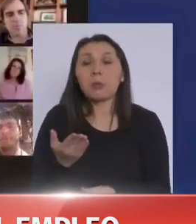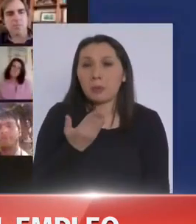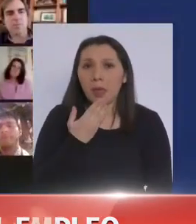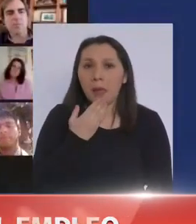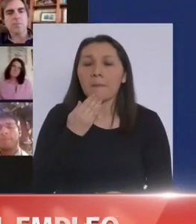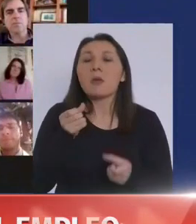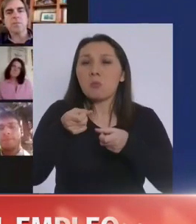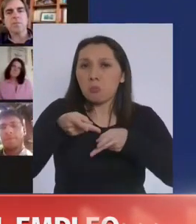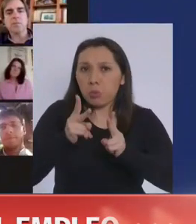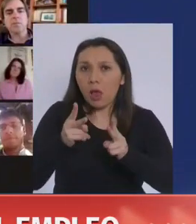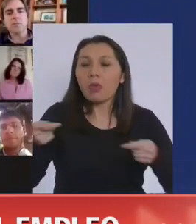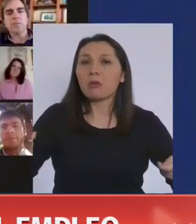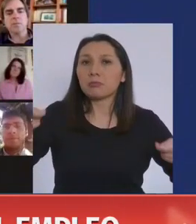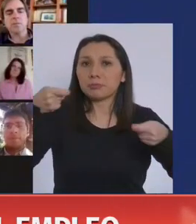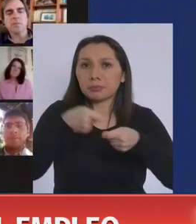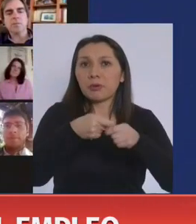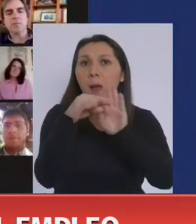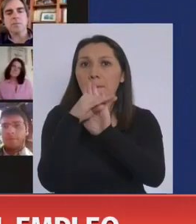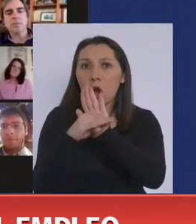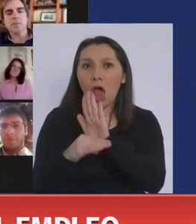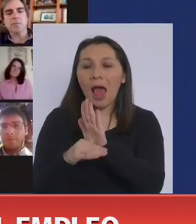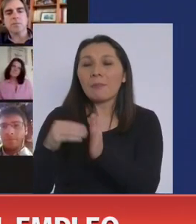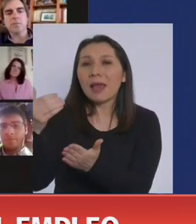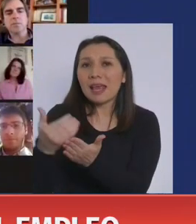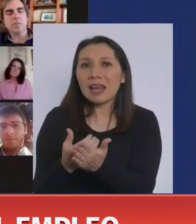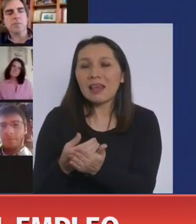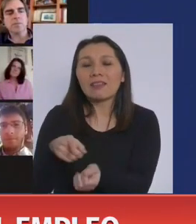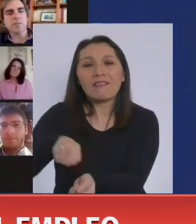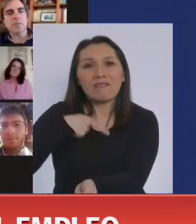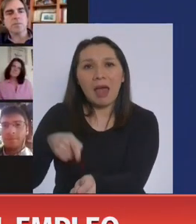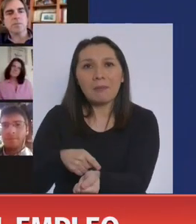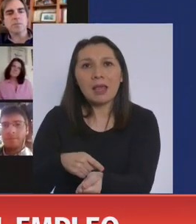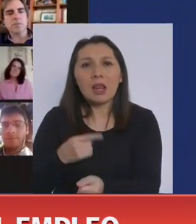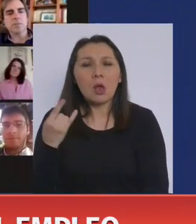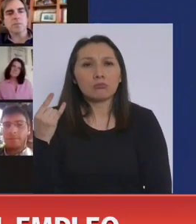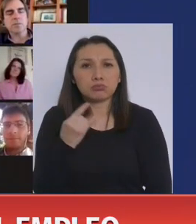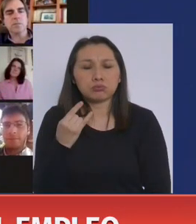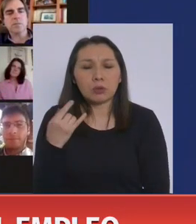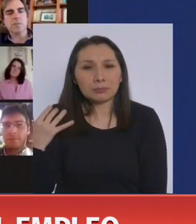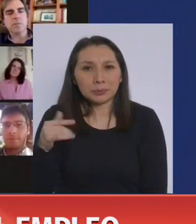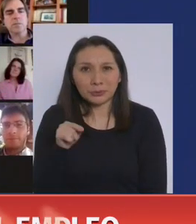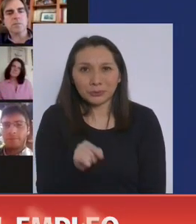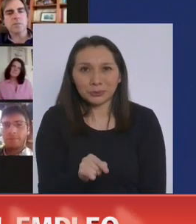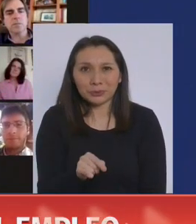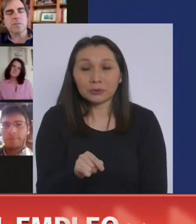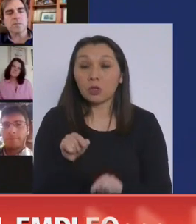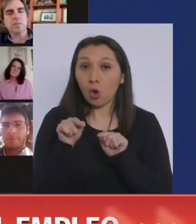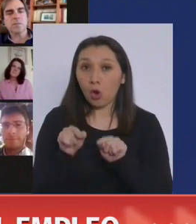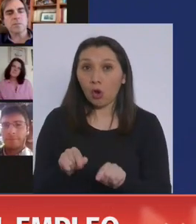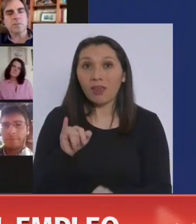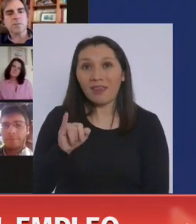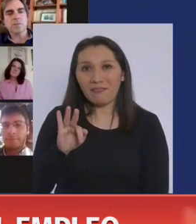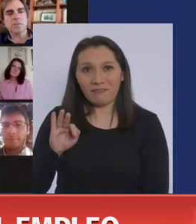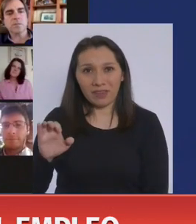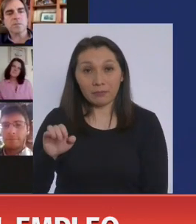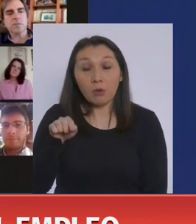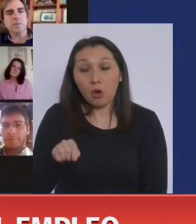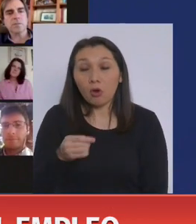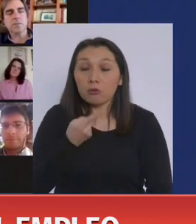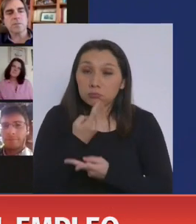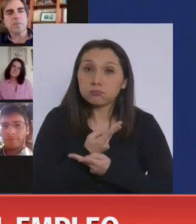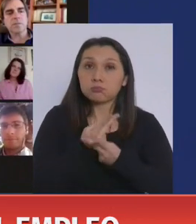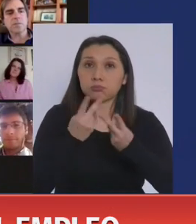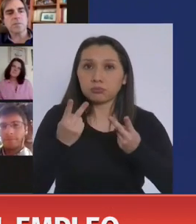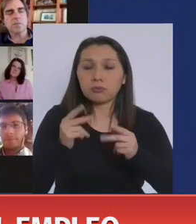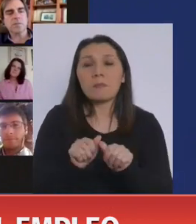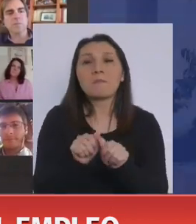son compatibles con el programa de ingreso familiar de emergencia. Hoy quiero anunciar que